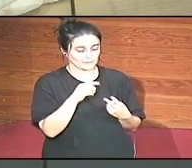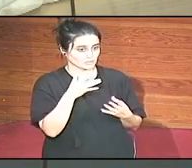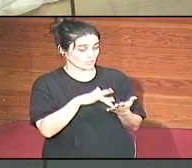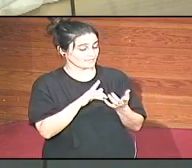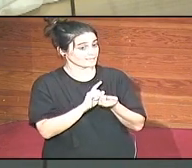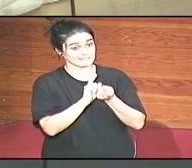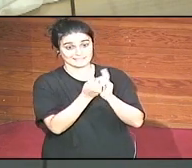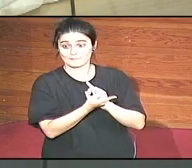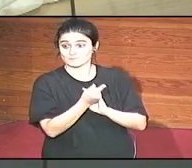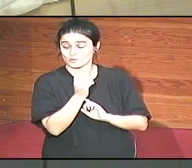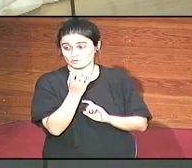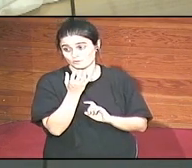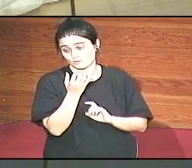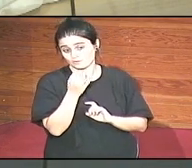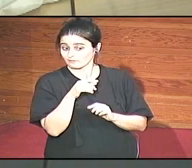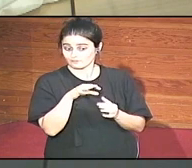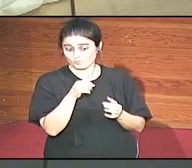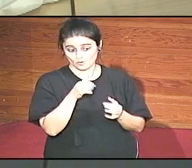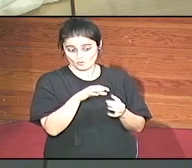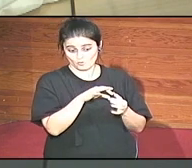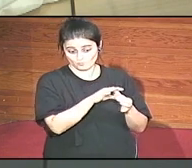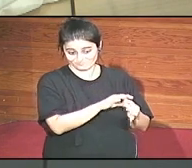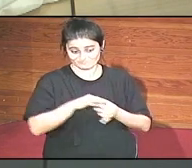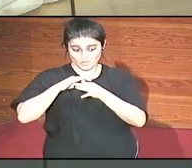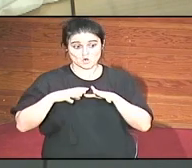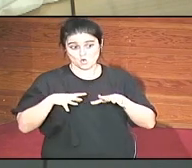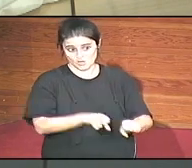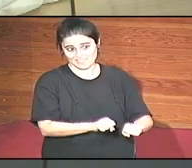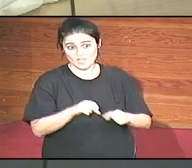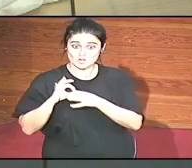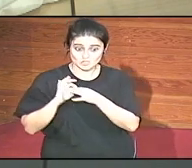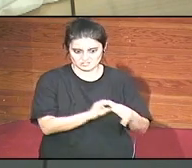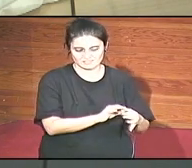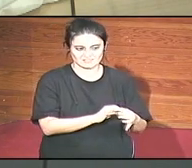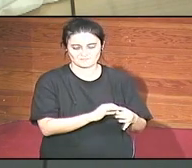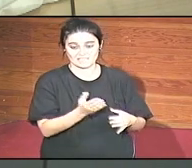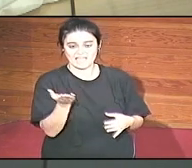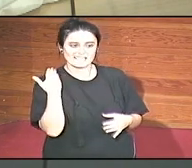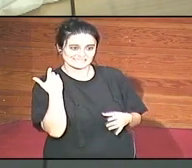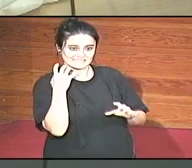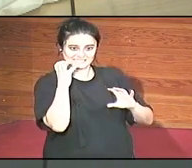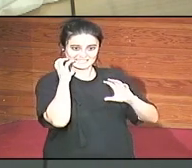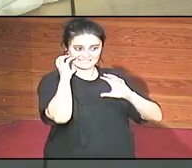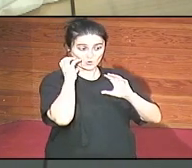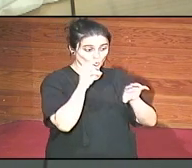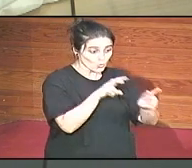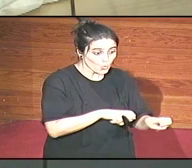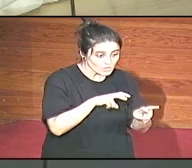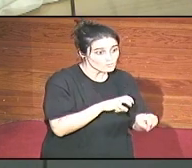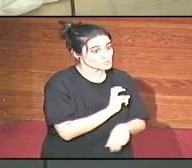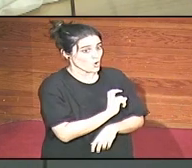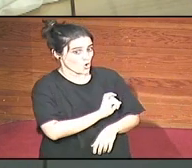mucho más grande y eso viene de la cuestión de la colonización antes había sol o había otros tipos de cultivos